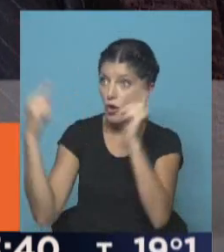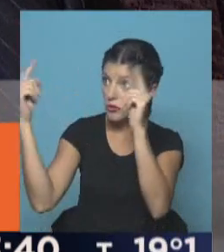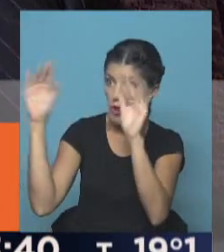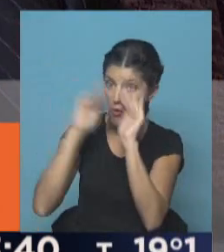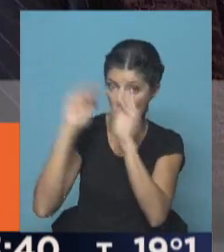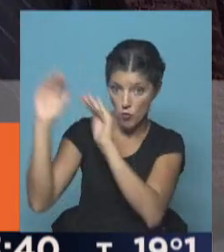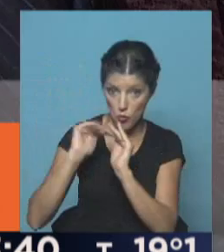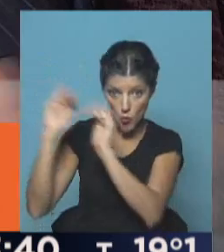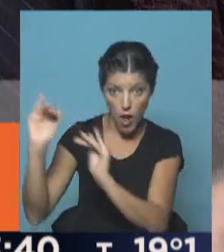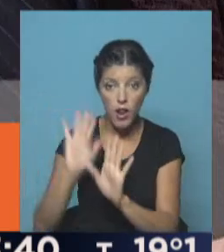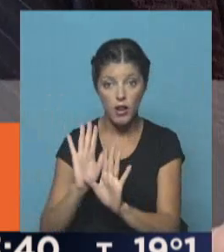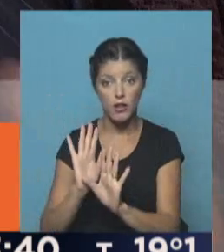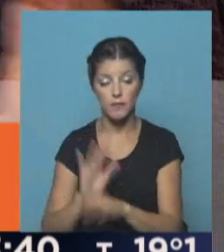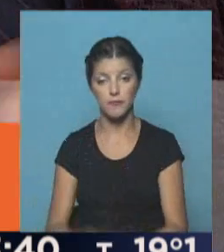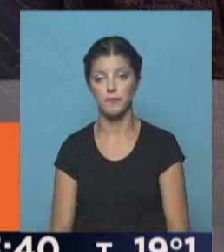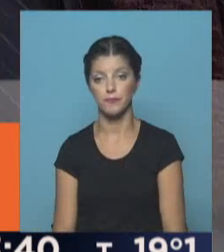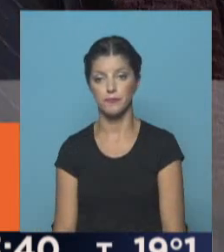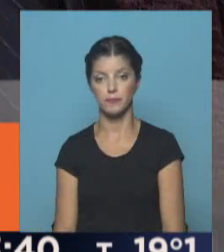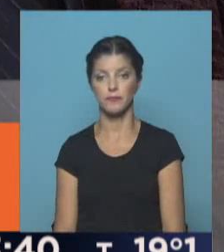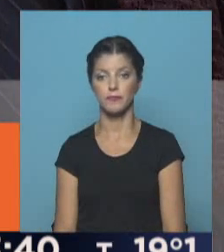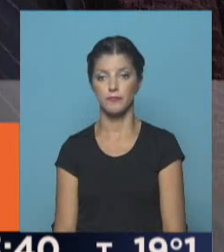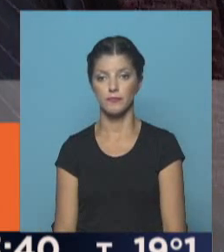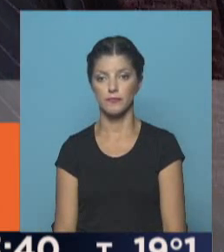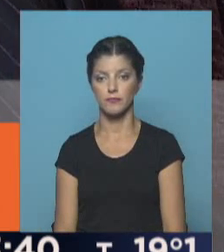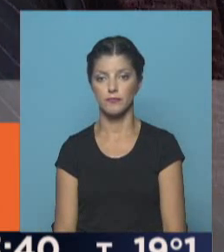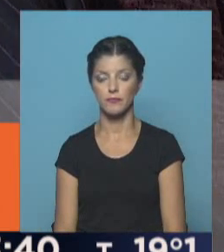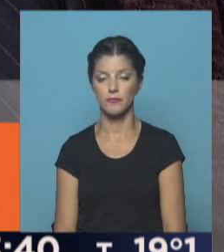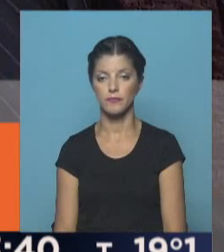socialdemócrata que con nosotros en ese sentido